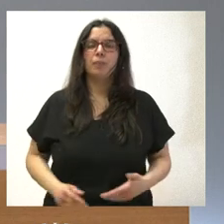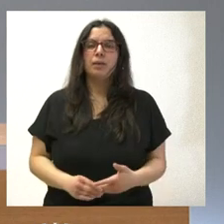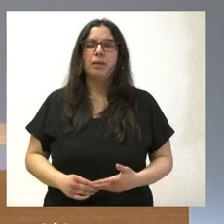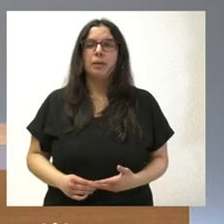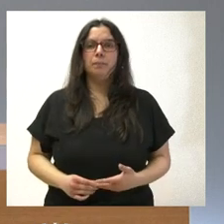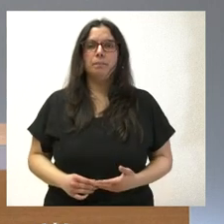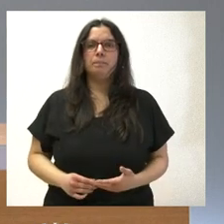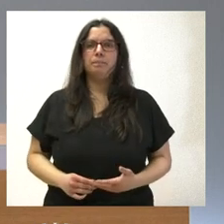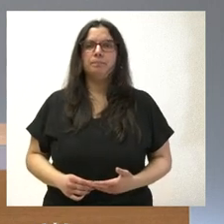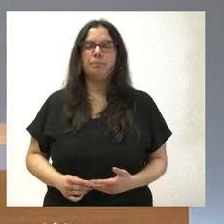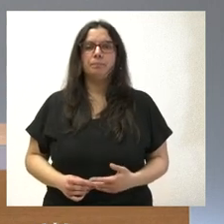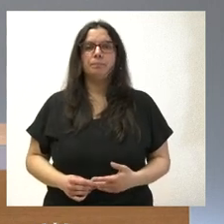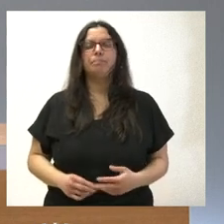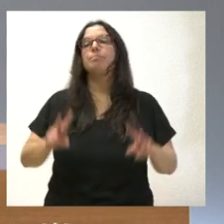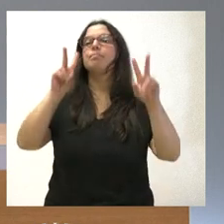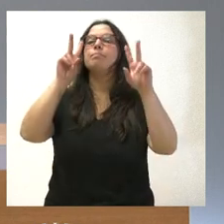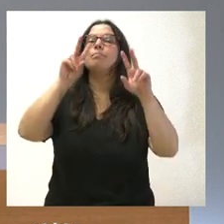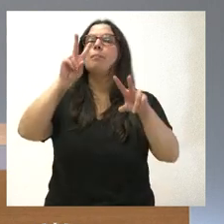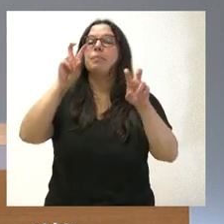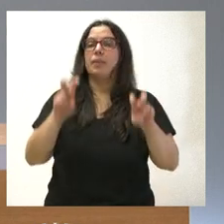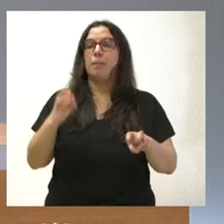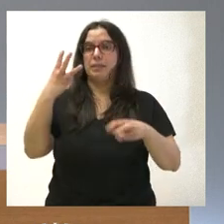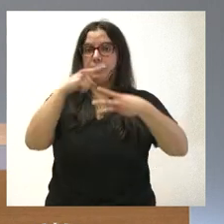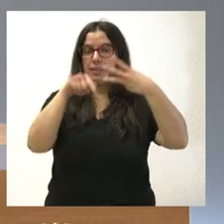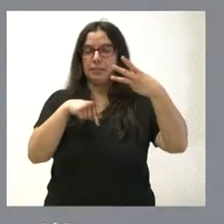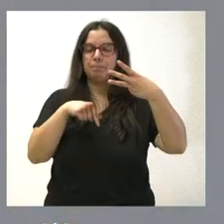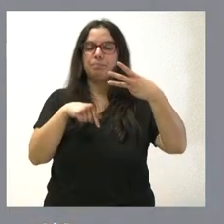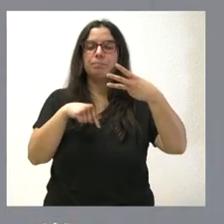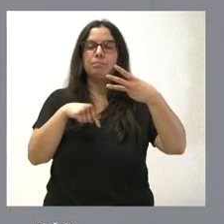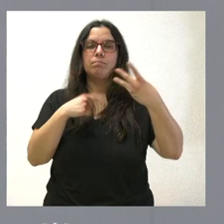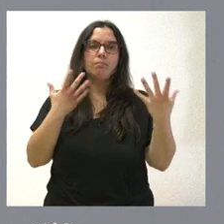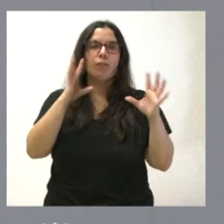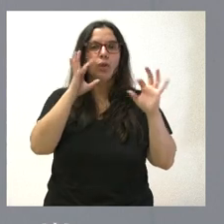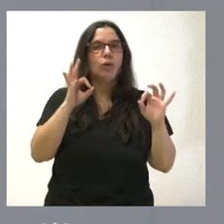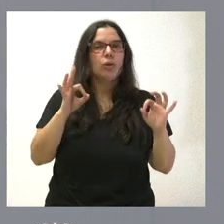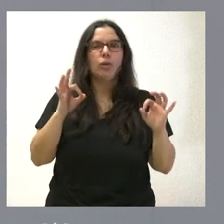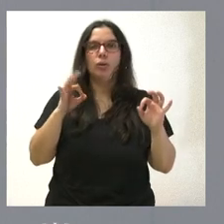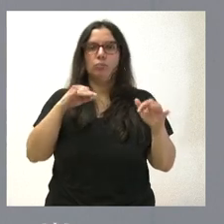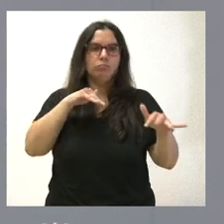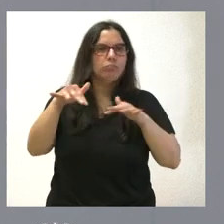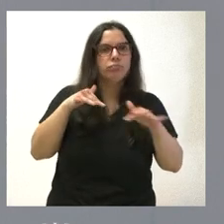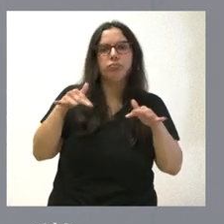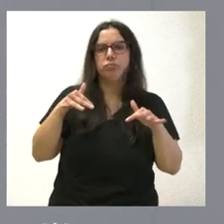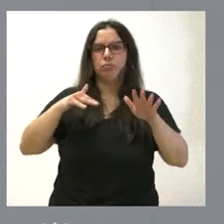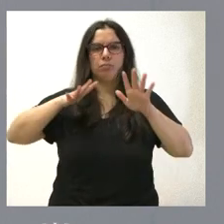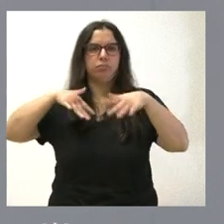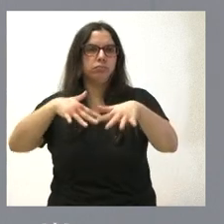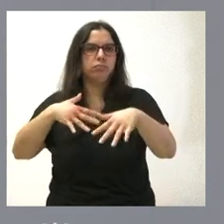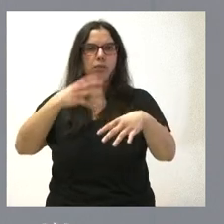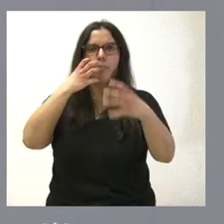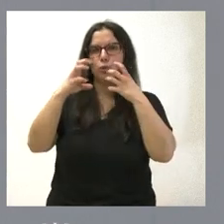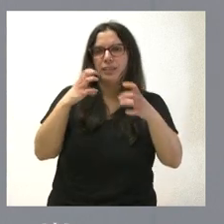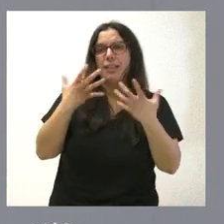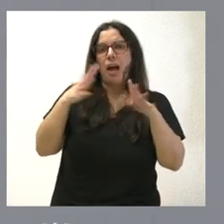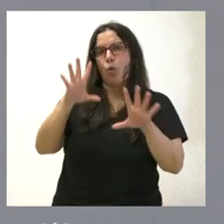Pues a las tres cuestiones que usted plantea lógicamente cualquier movilización por legítima que sea